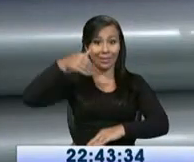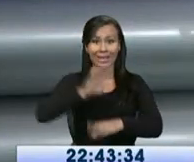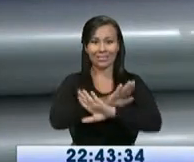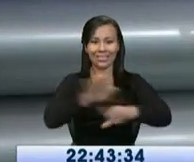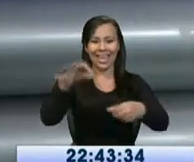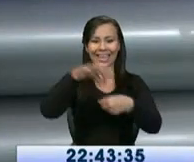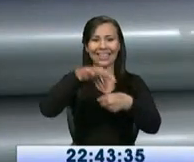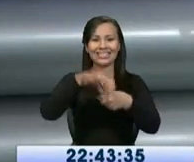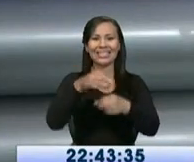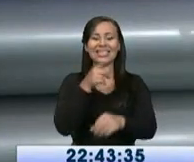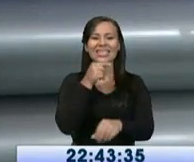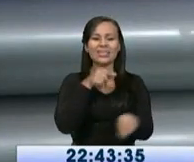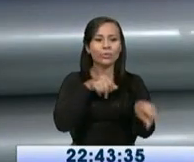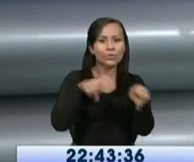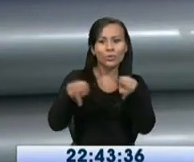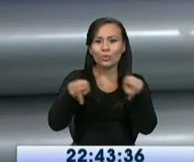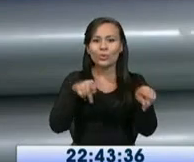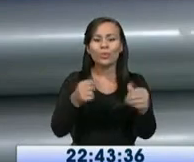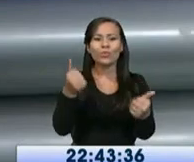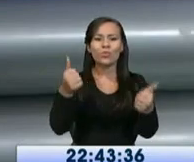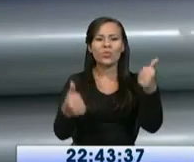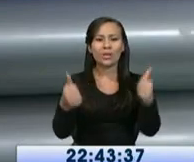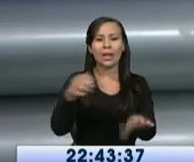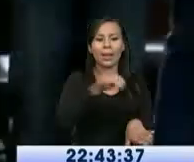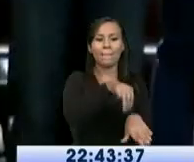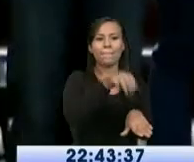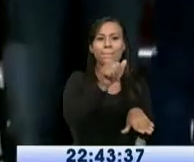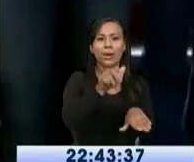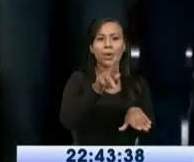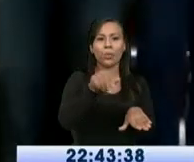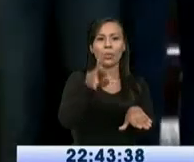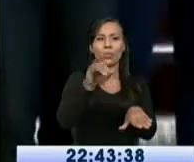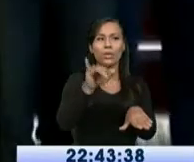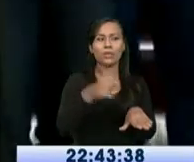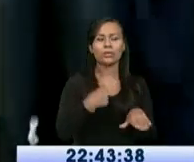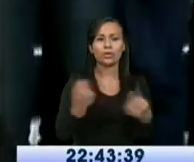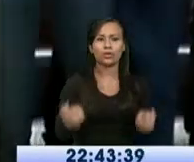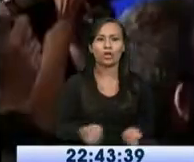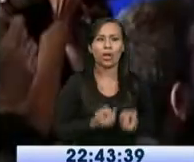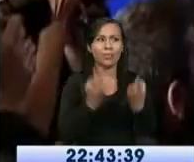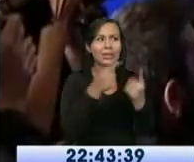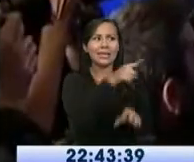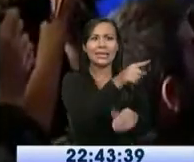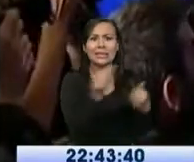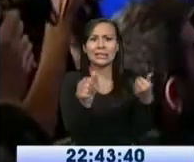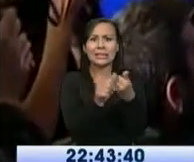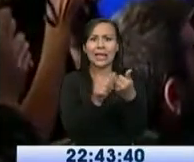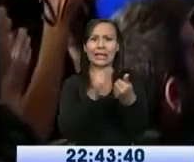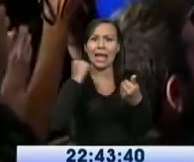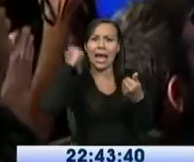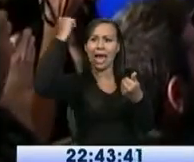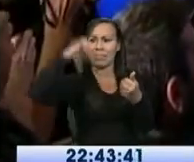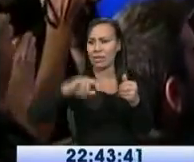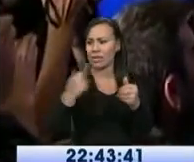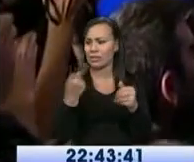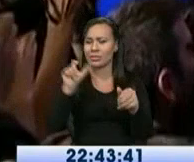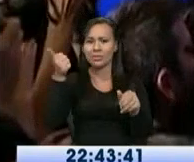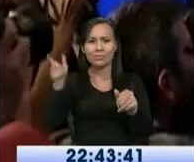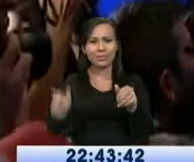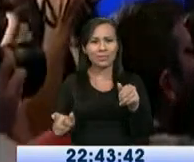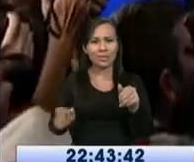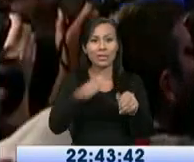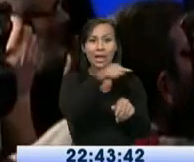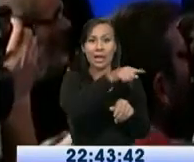elecciones, el candidato Mauricio Macri dio una enorme sorpresa que ninguna encuesta pronosticó y quedó cerca de ganarle a Daniel Scioli, el